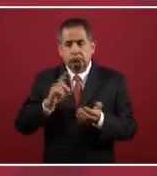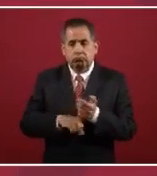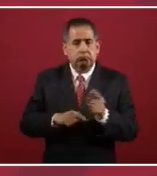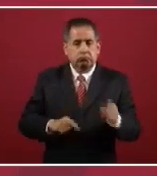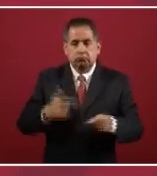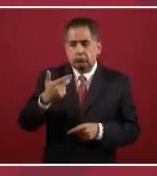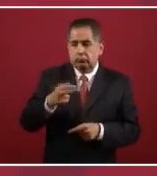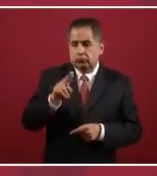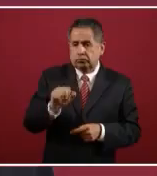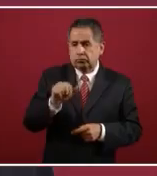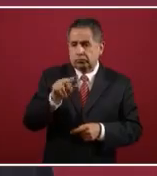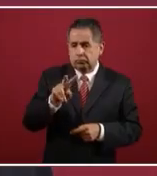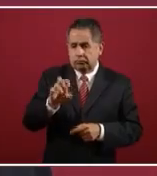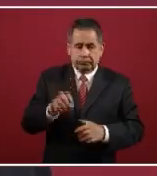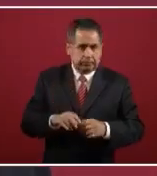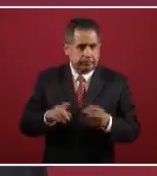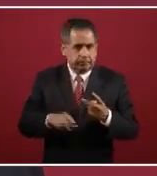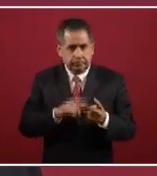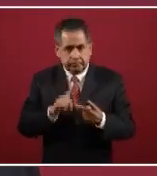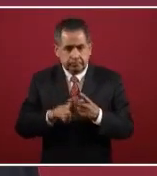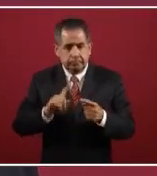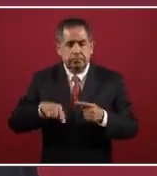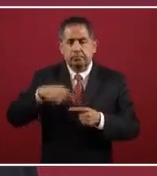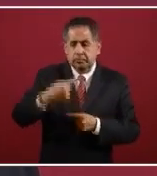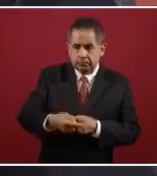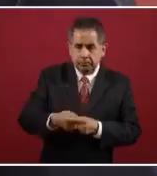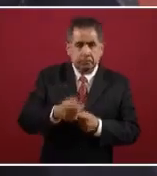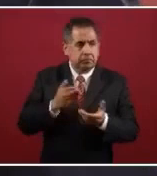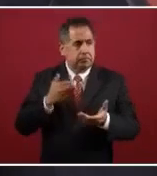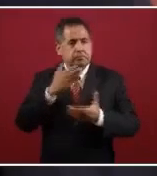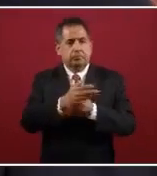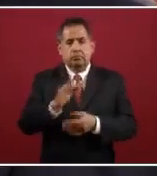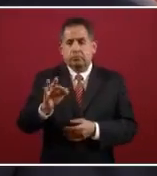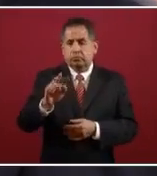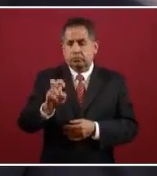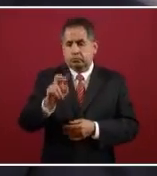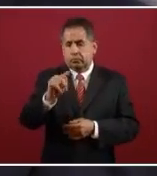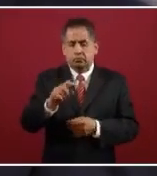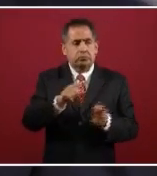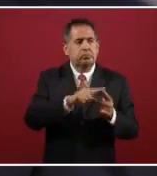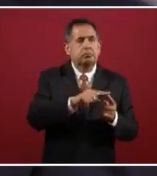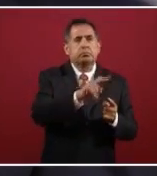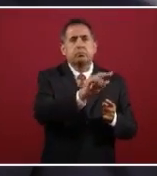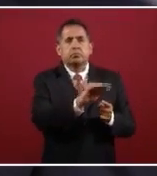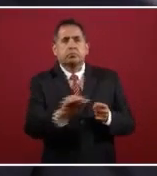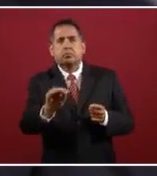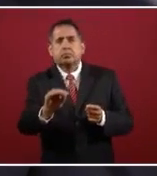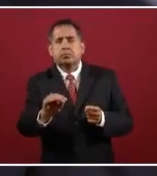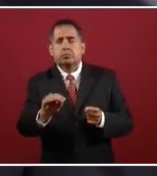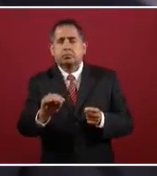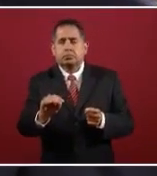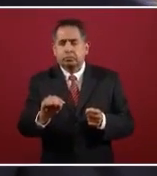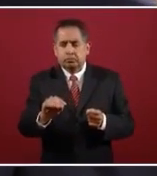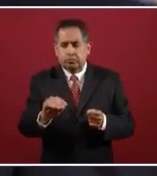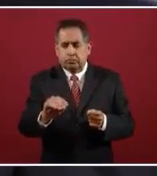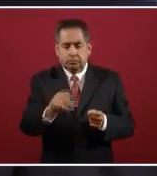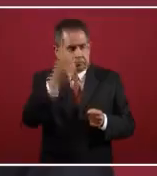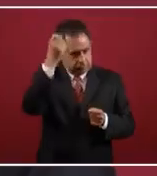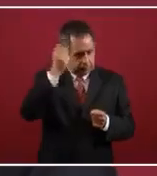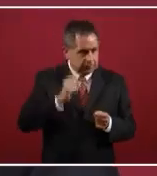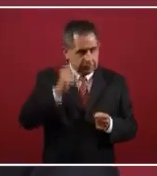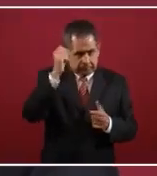de Guasave. Y al día siguiente vamos al fuerte y luego de